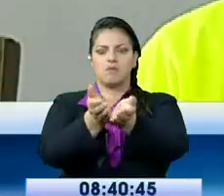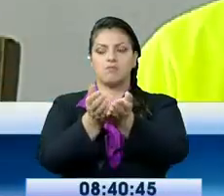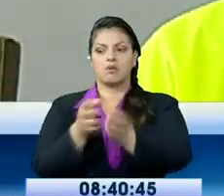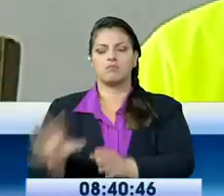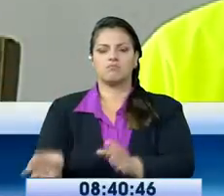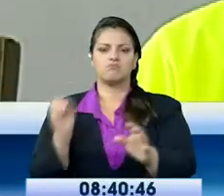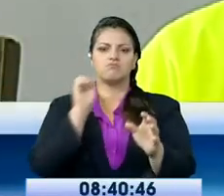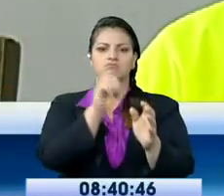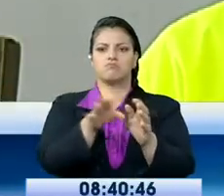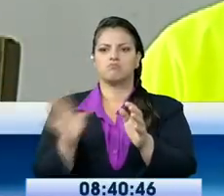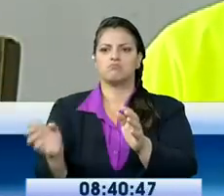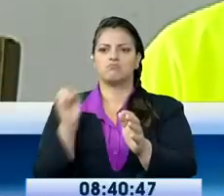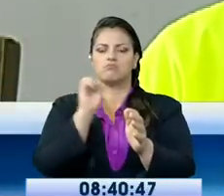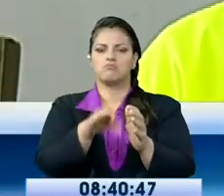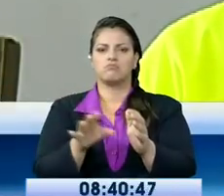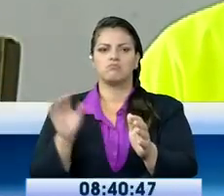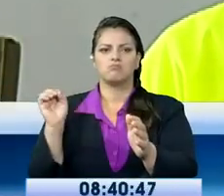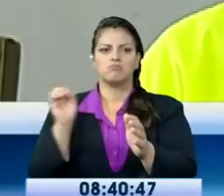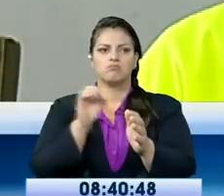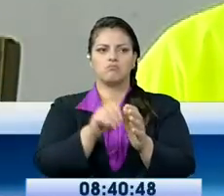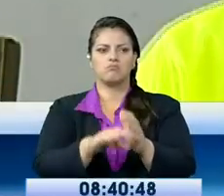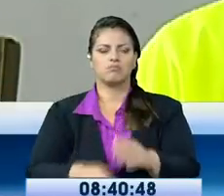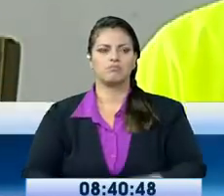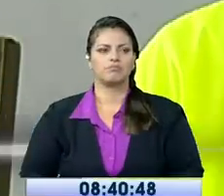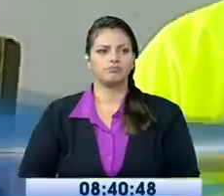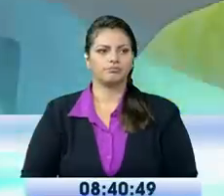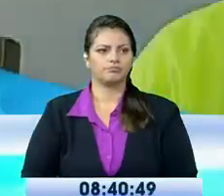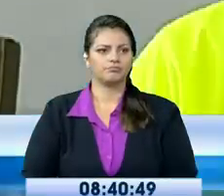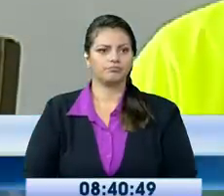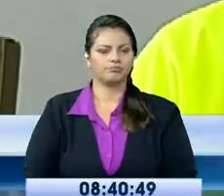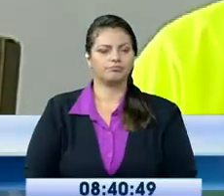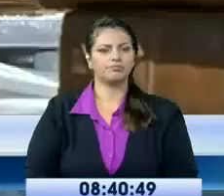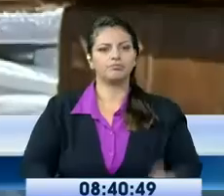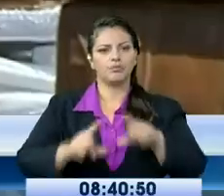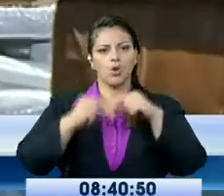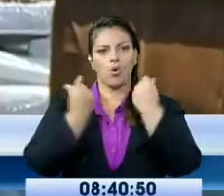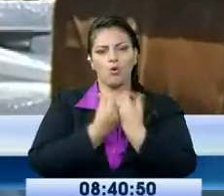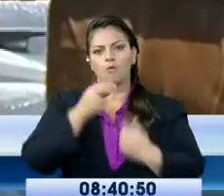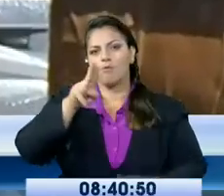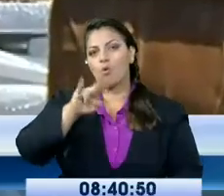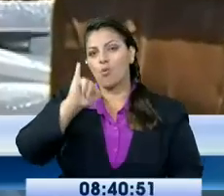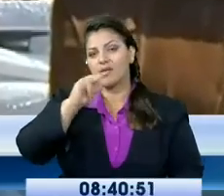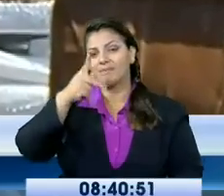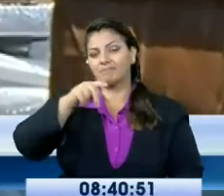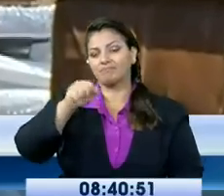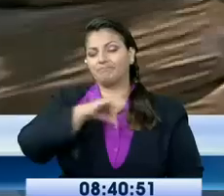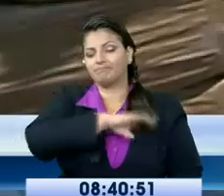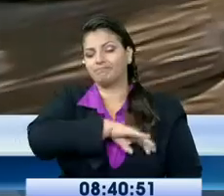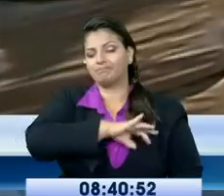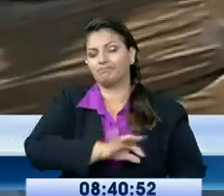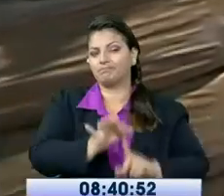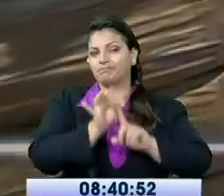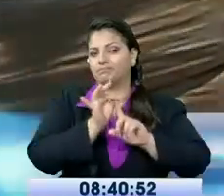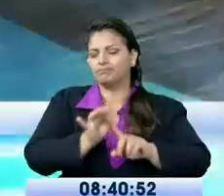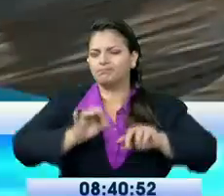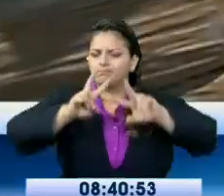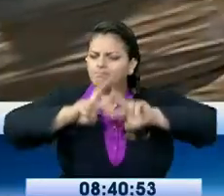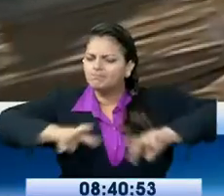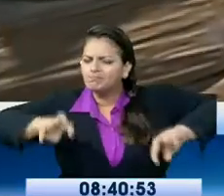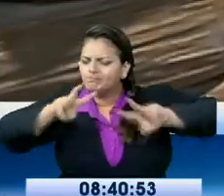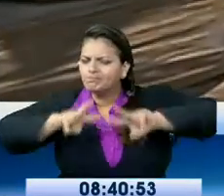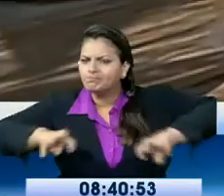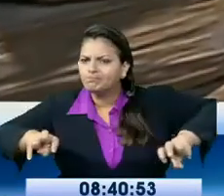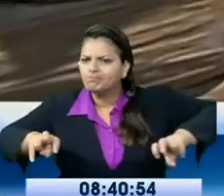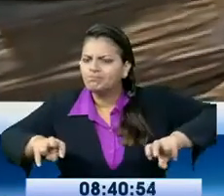de análisis de información realizado con personal del WIPA, quienes establecieron un perfil